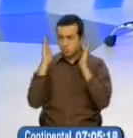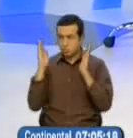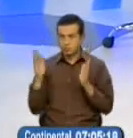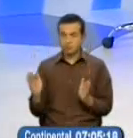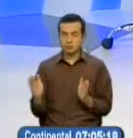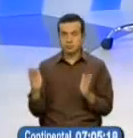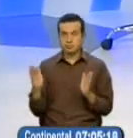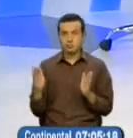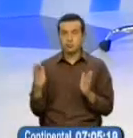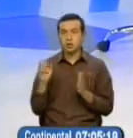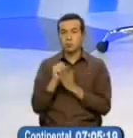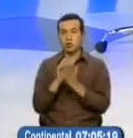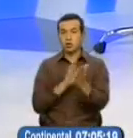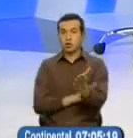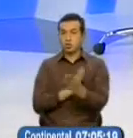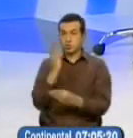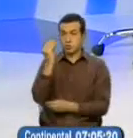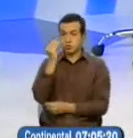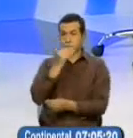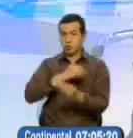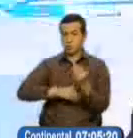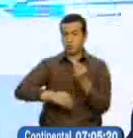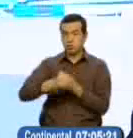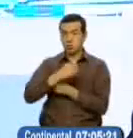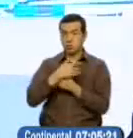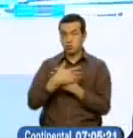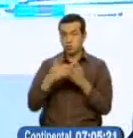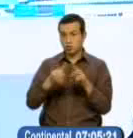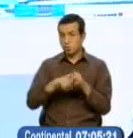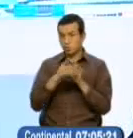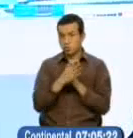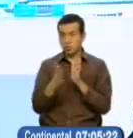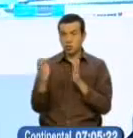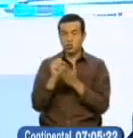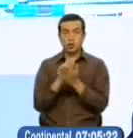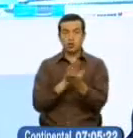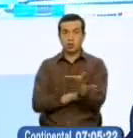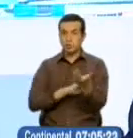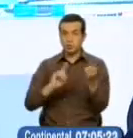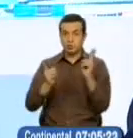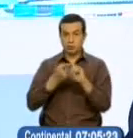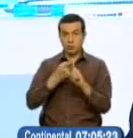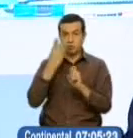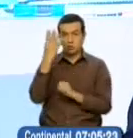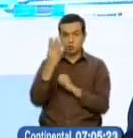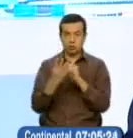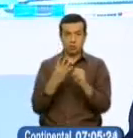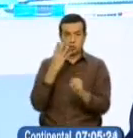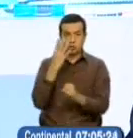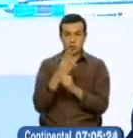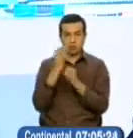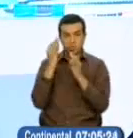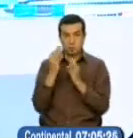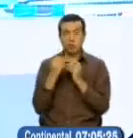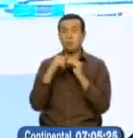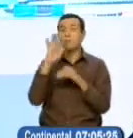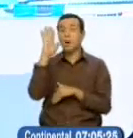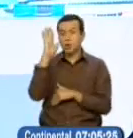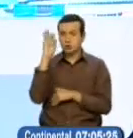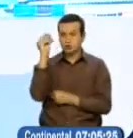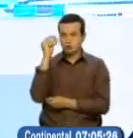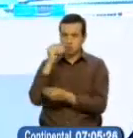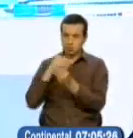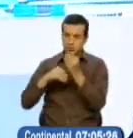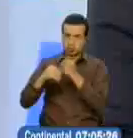Normalmente en estos proyectos la inversión está cargada hacia el inicio del proyecto, diríamos los primeros 4 años es donde se hace la mayor parte de la